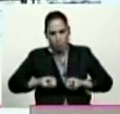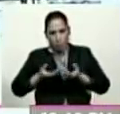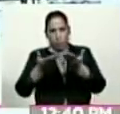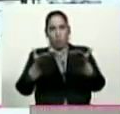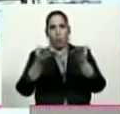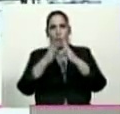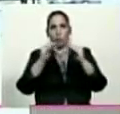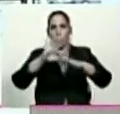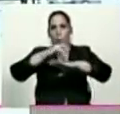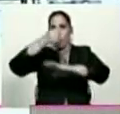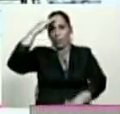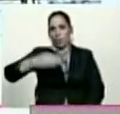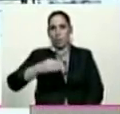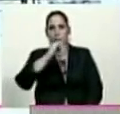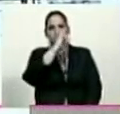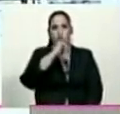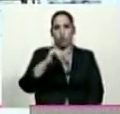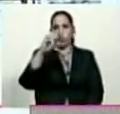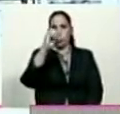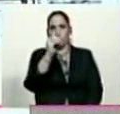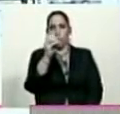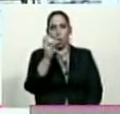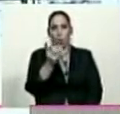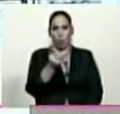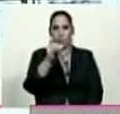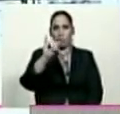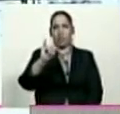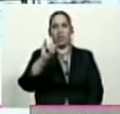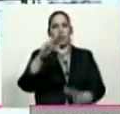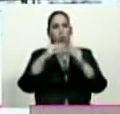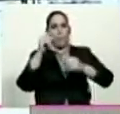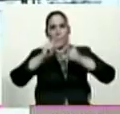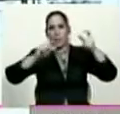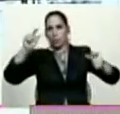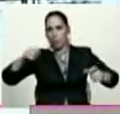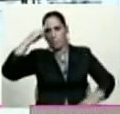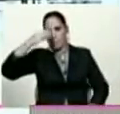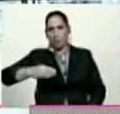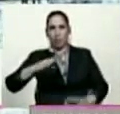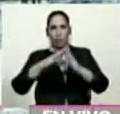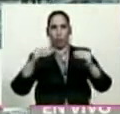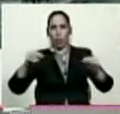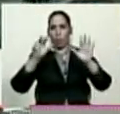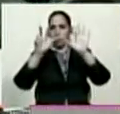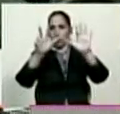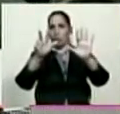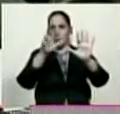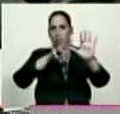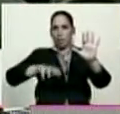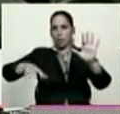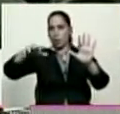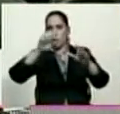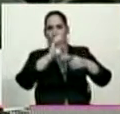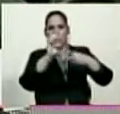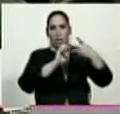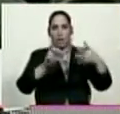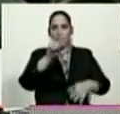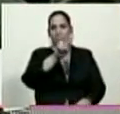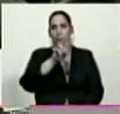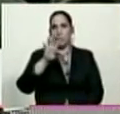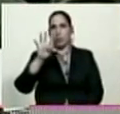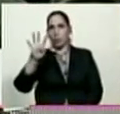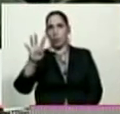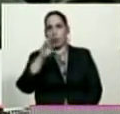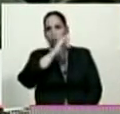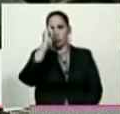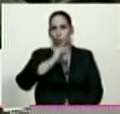SODI y a todo el personal militar de todas las 8 regiones y de las 24 zonas